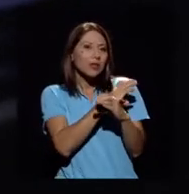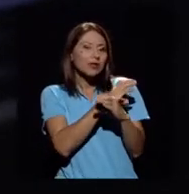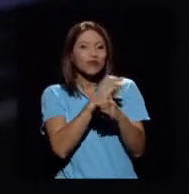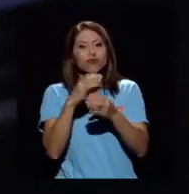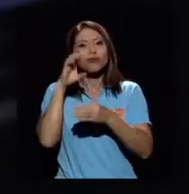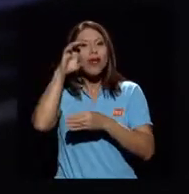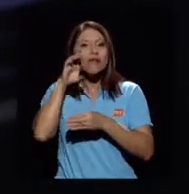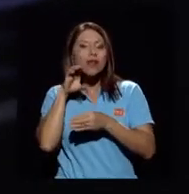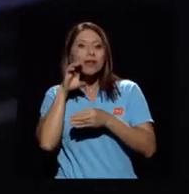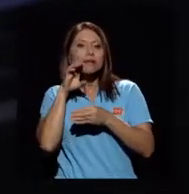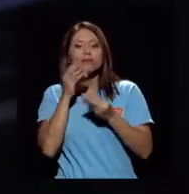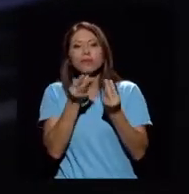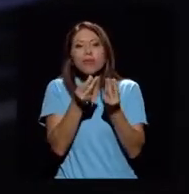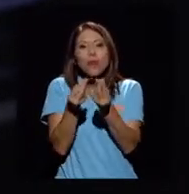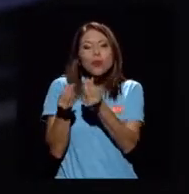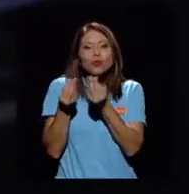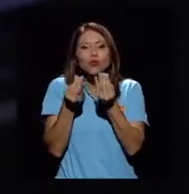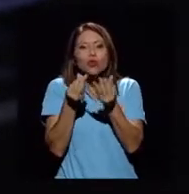Y por cierto,